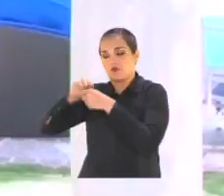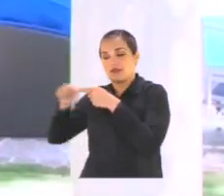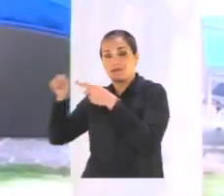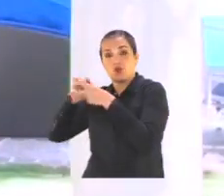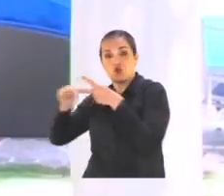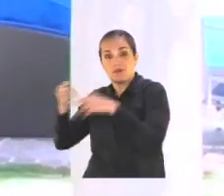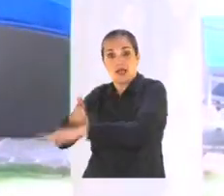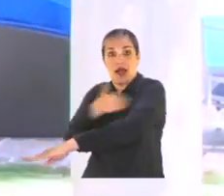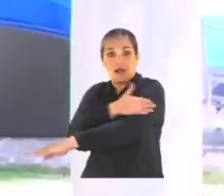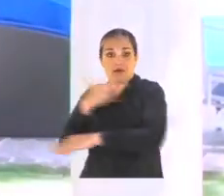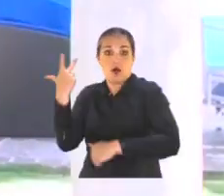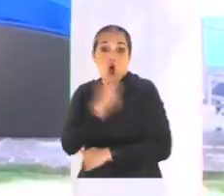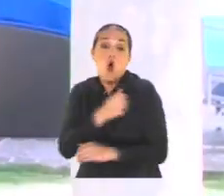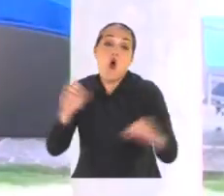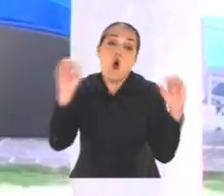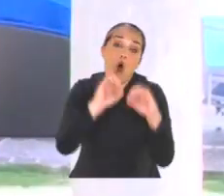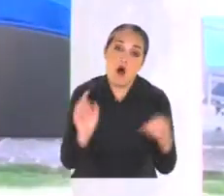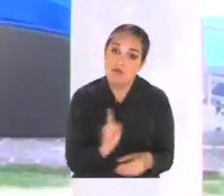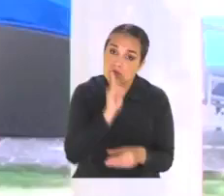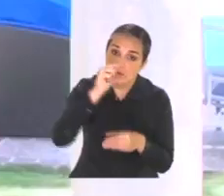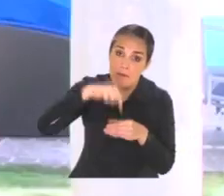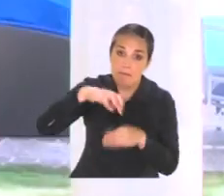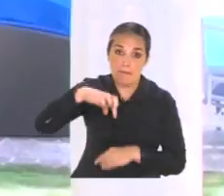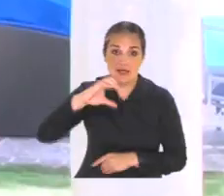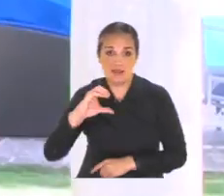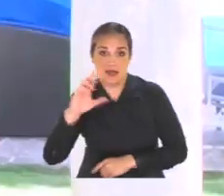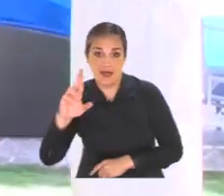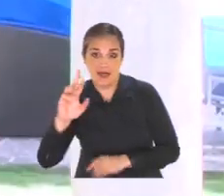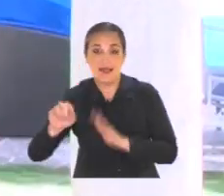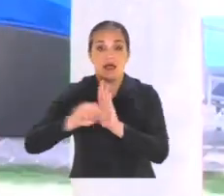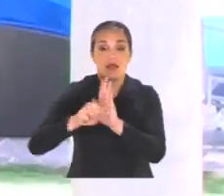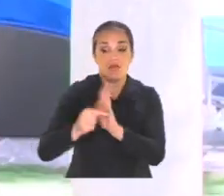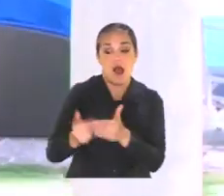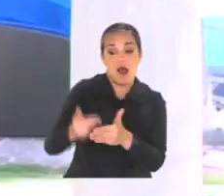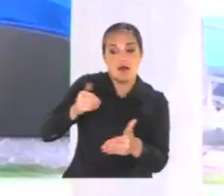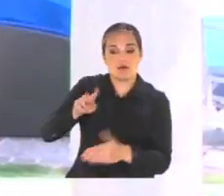contrario, una prueba PCR negativa con menos de 72 horas de habérsela practicado.